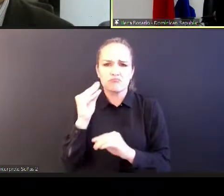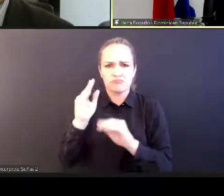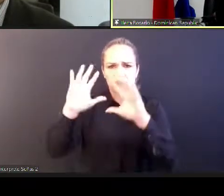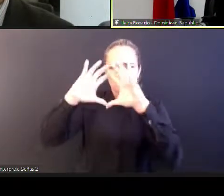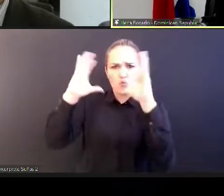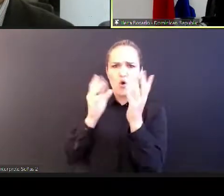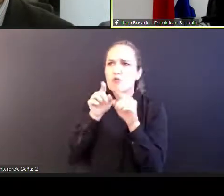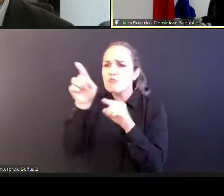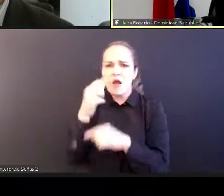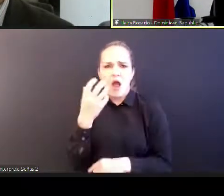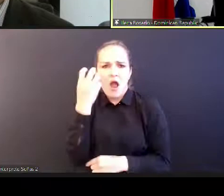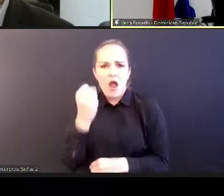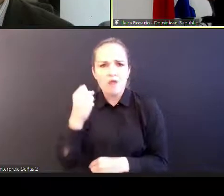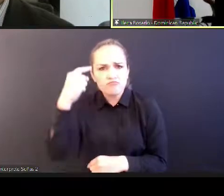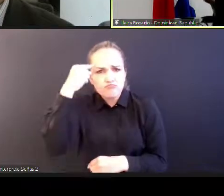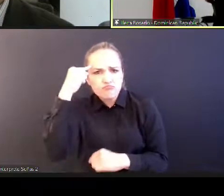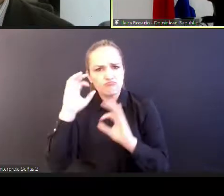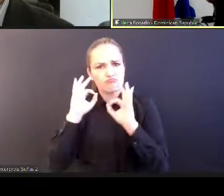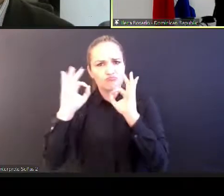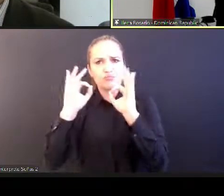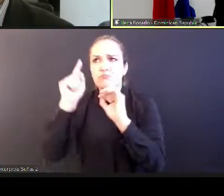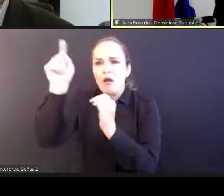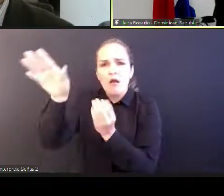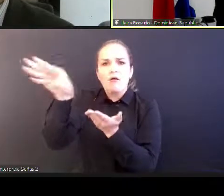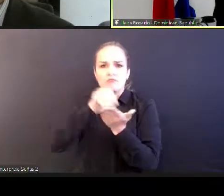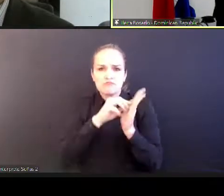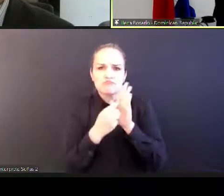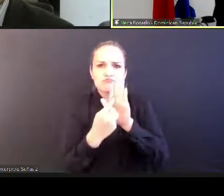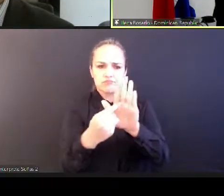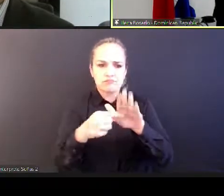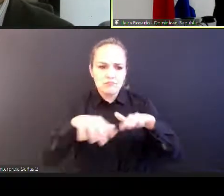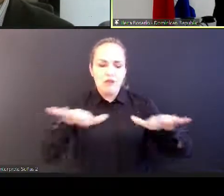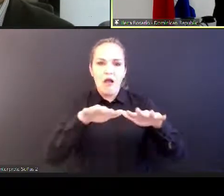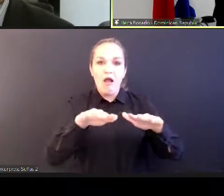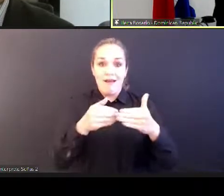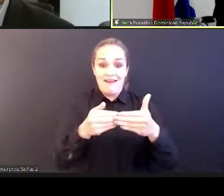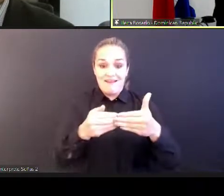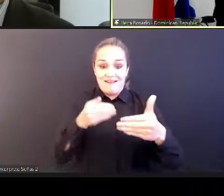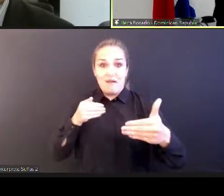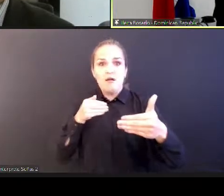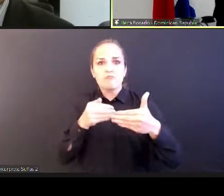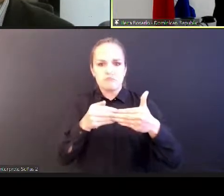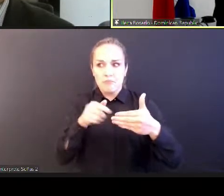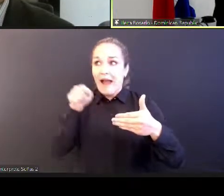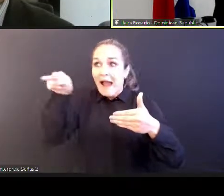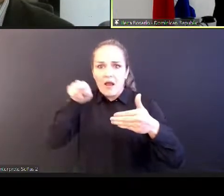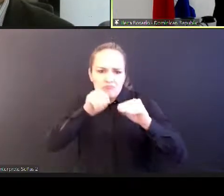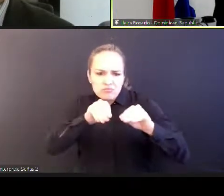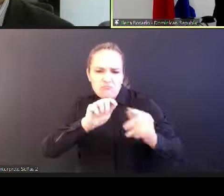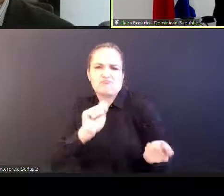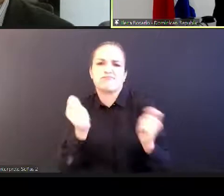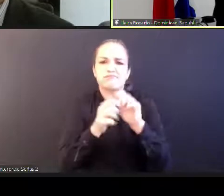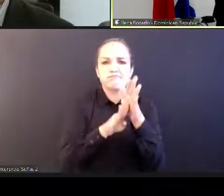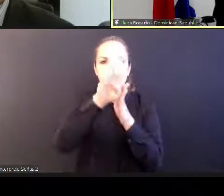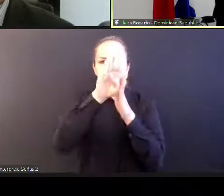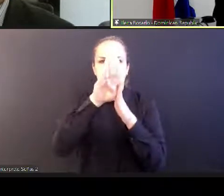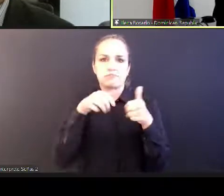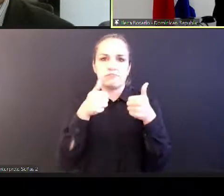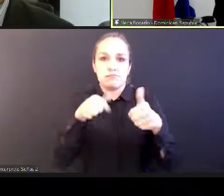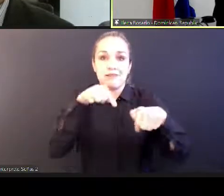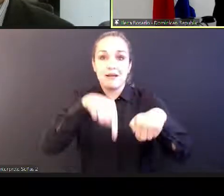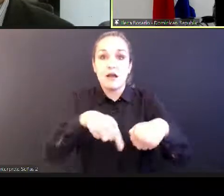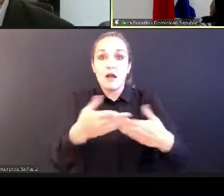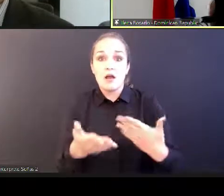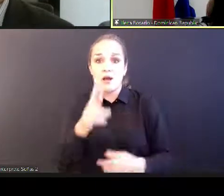podemos decir que esta estrategia es un antes y un después para nuestros sectores, lo cual lo estamos enfocando a que se puedan desarrollar a nivel